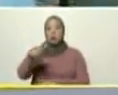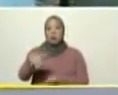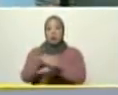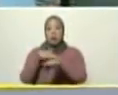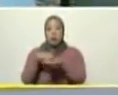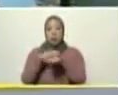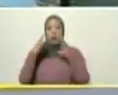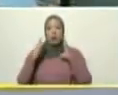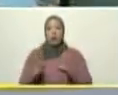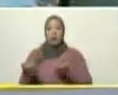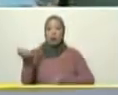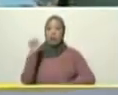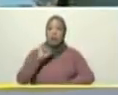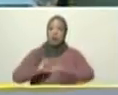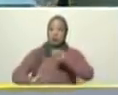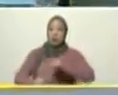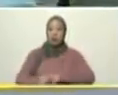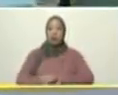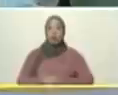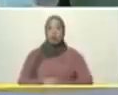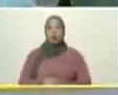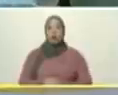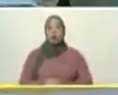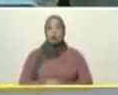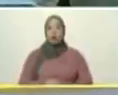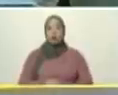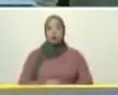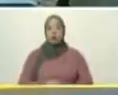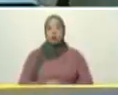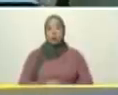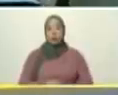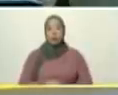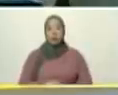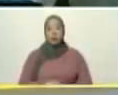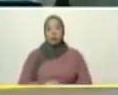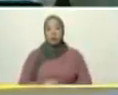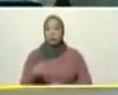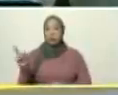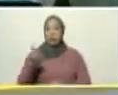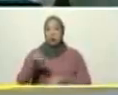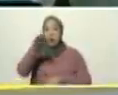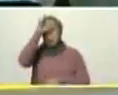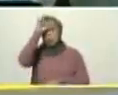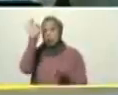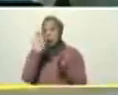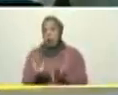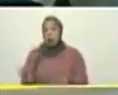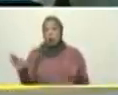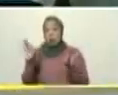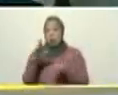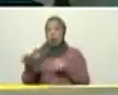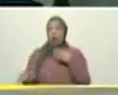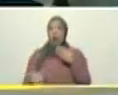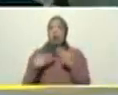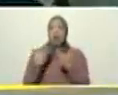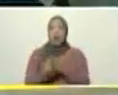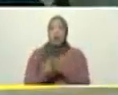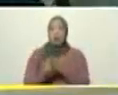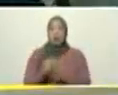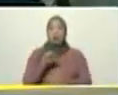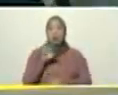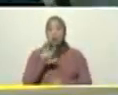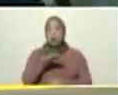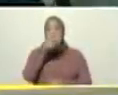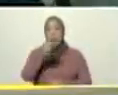de la Defensa. Y desde ahí, bueno, no se supo más de él hasta que a las 4 o 5